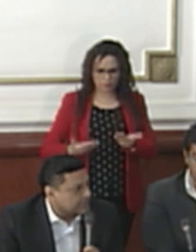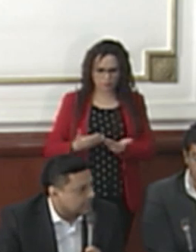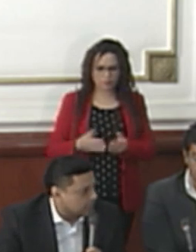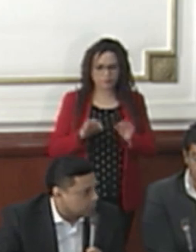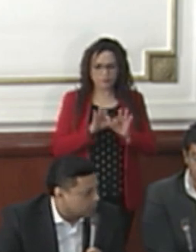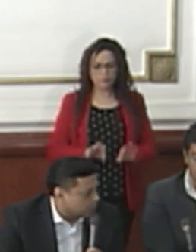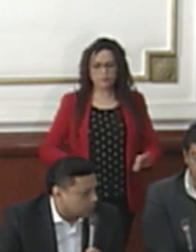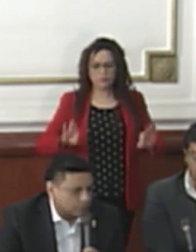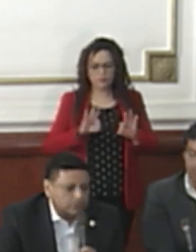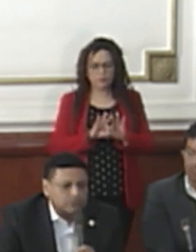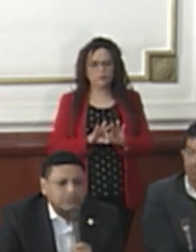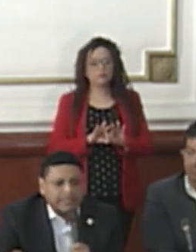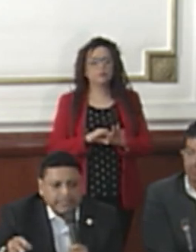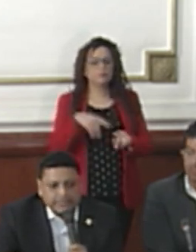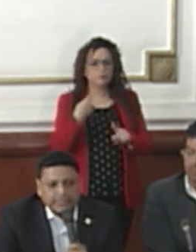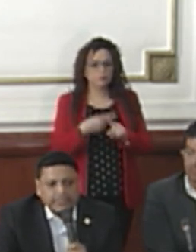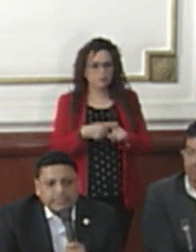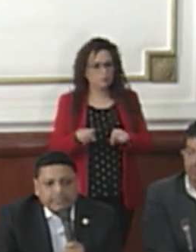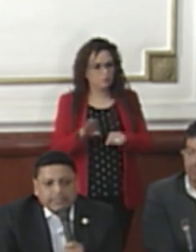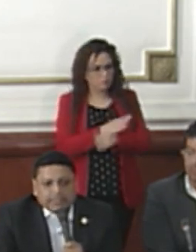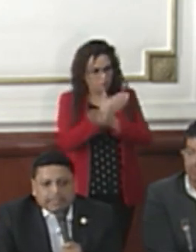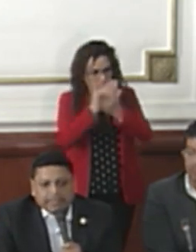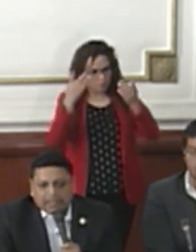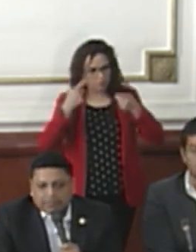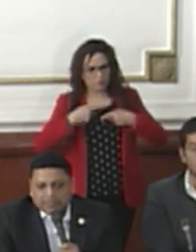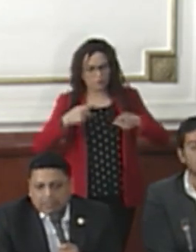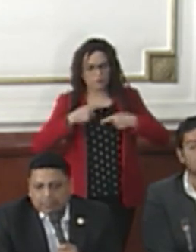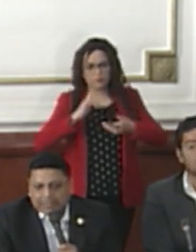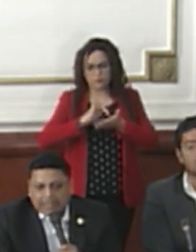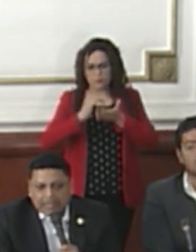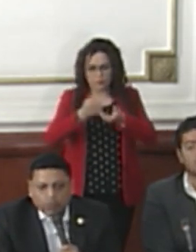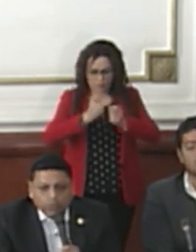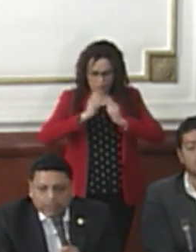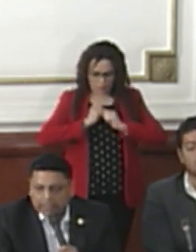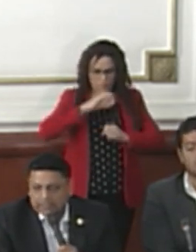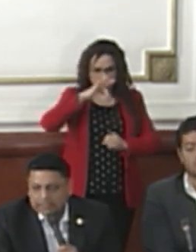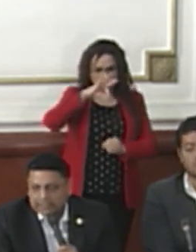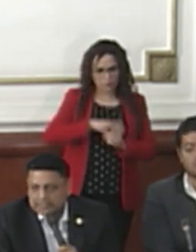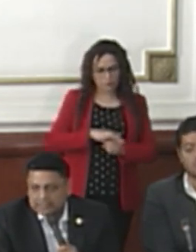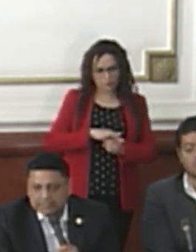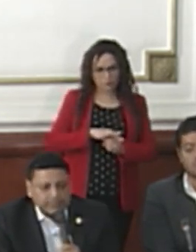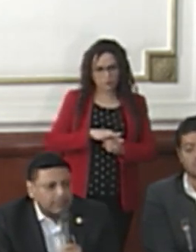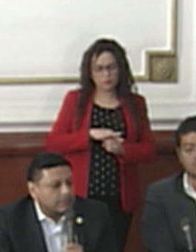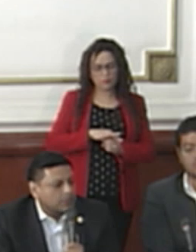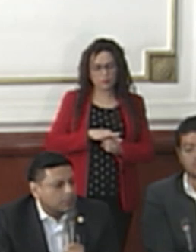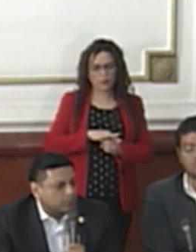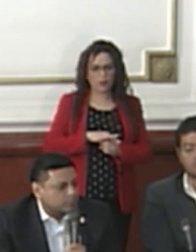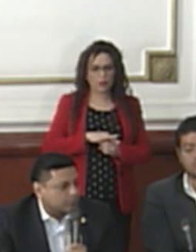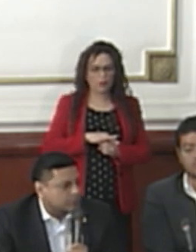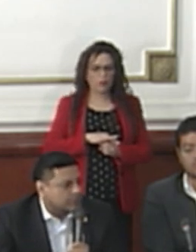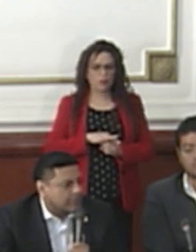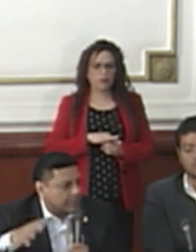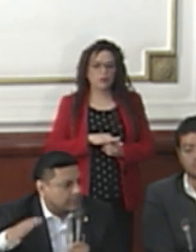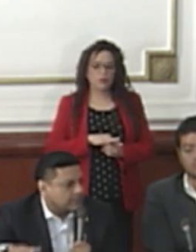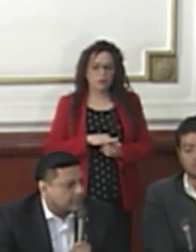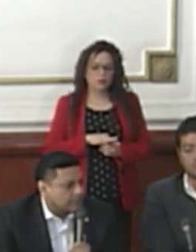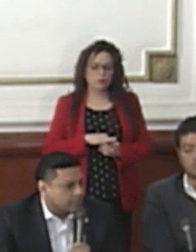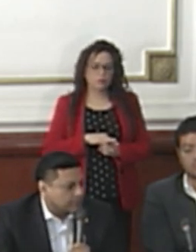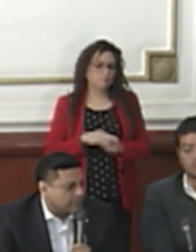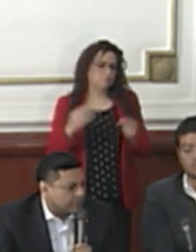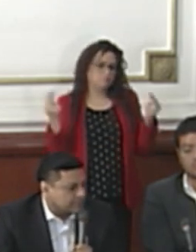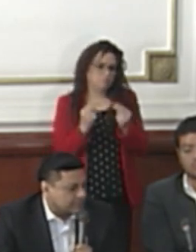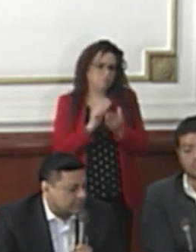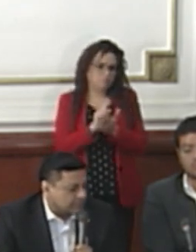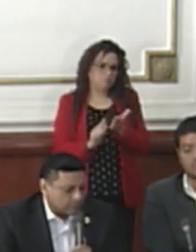la gente que votó por nosotros, la gente que de alguna manera urge y necesita, por supuesto, una ley que